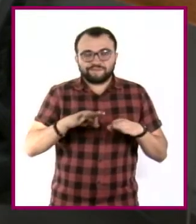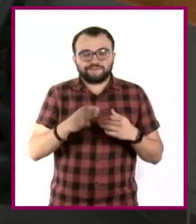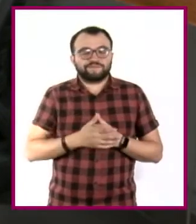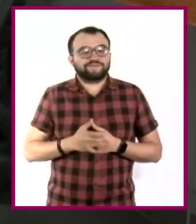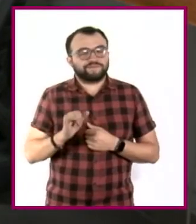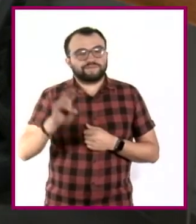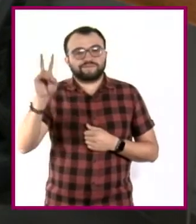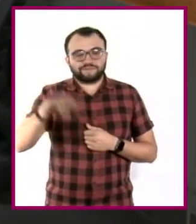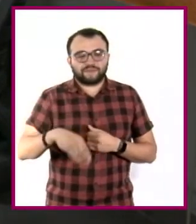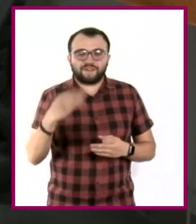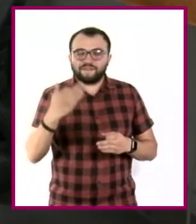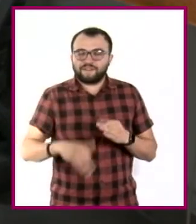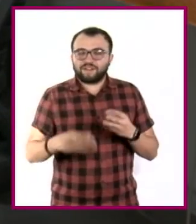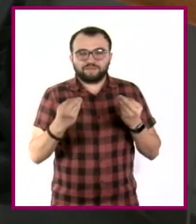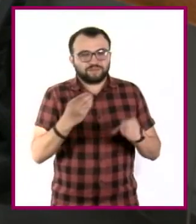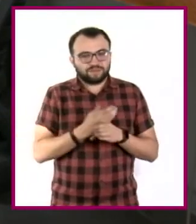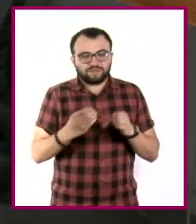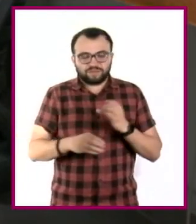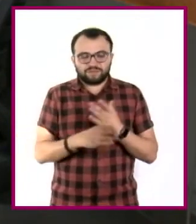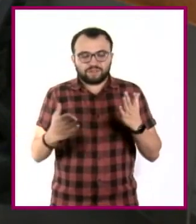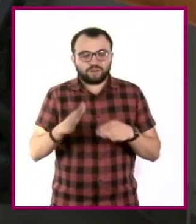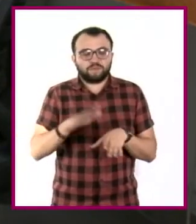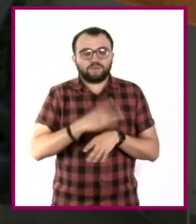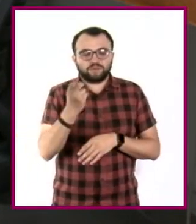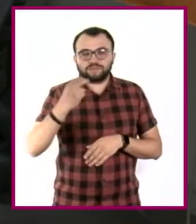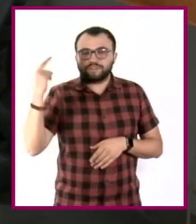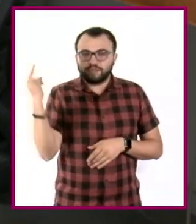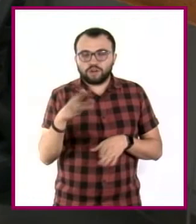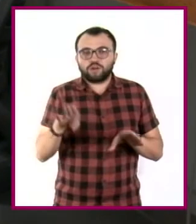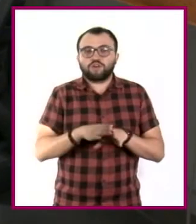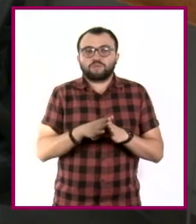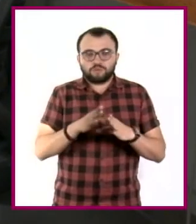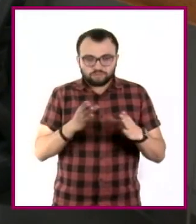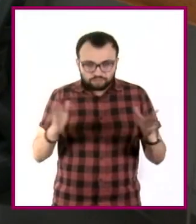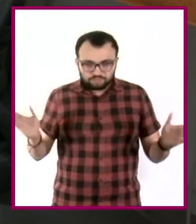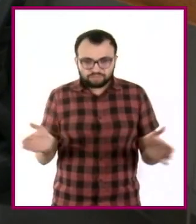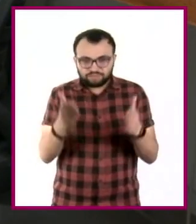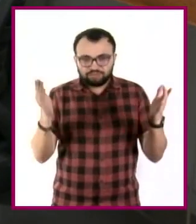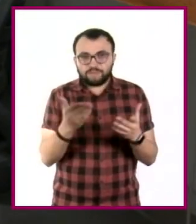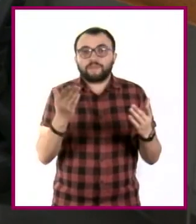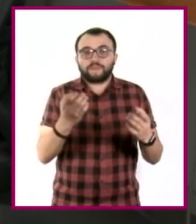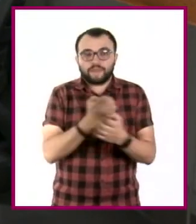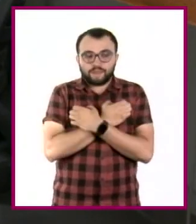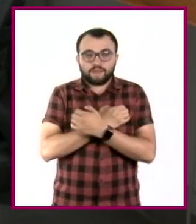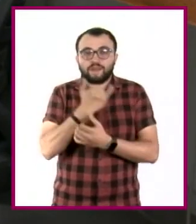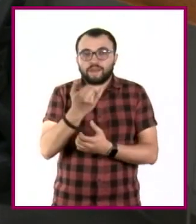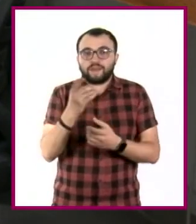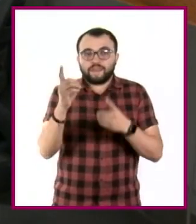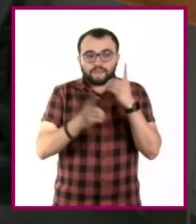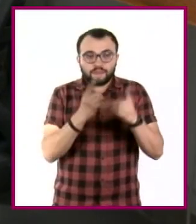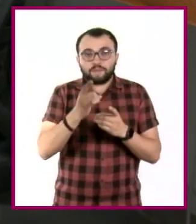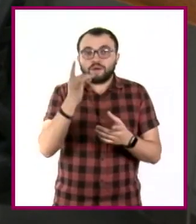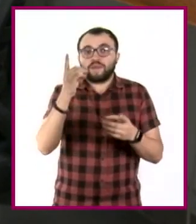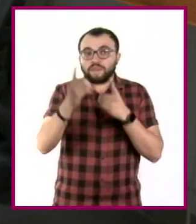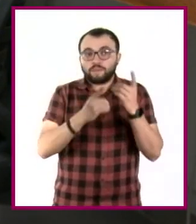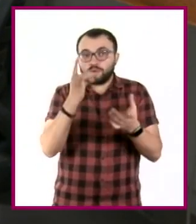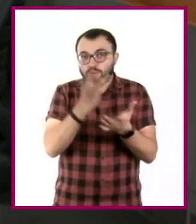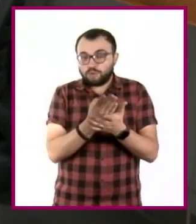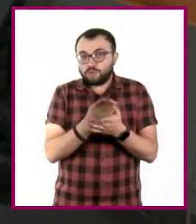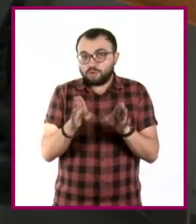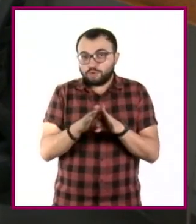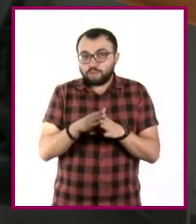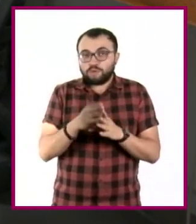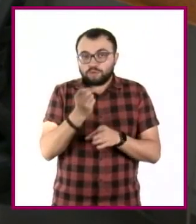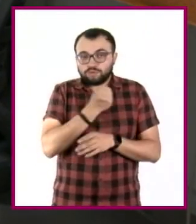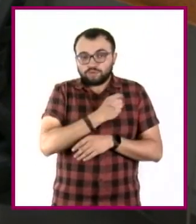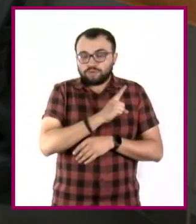cierto, falta mucho todavía. Por eso es necesario impulsar la educación y el deporte, ya que el deporte no solo es un asunto de salud, también es una